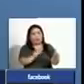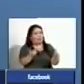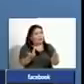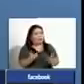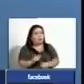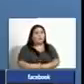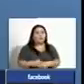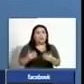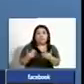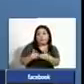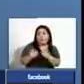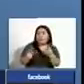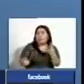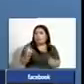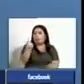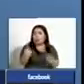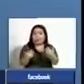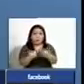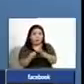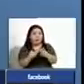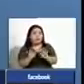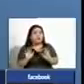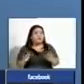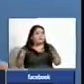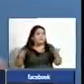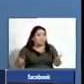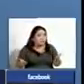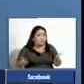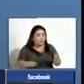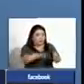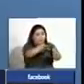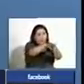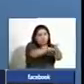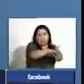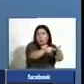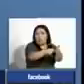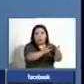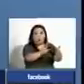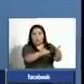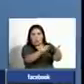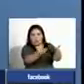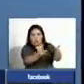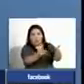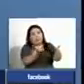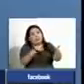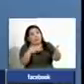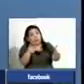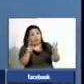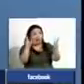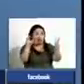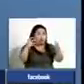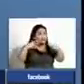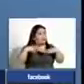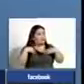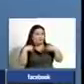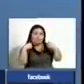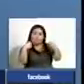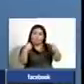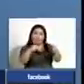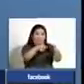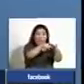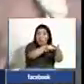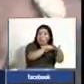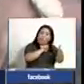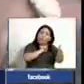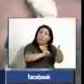La diferencia sería que no sería con el cuerpo presente, porque por motivos de sanidad no se